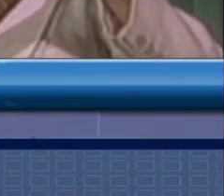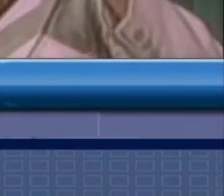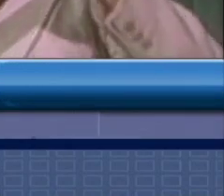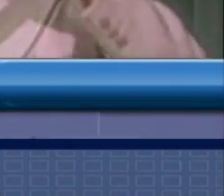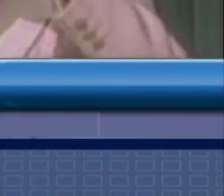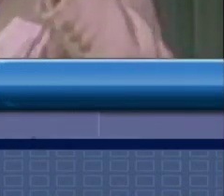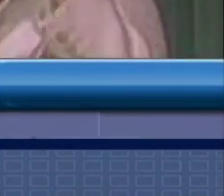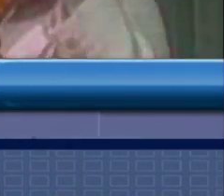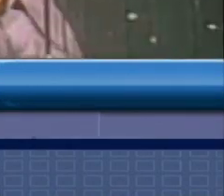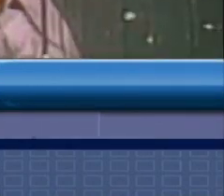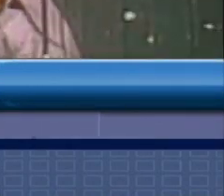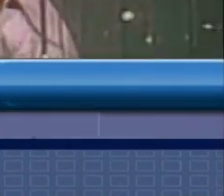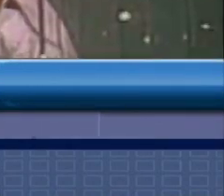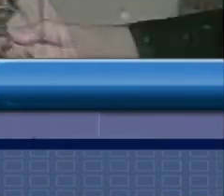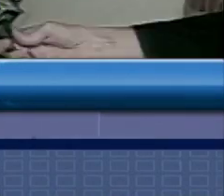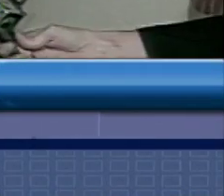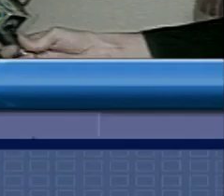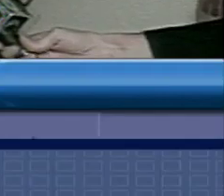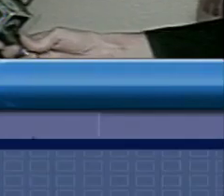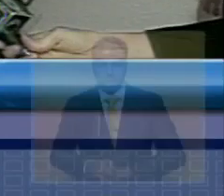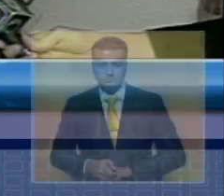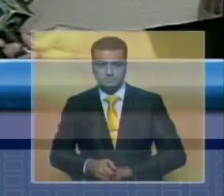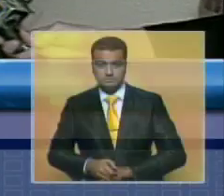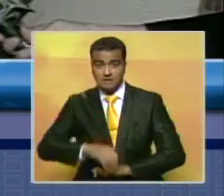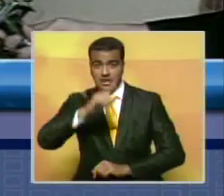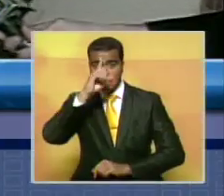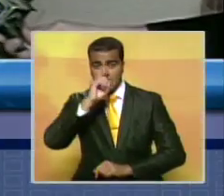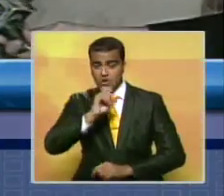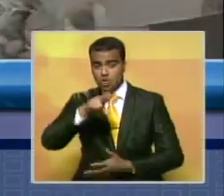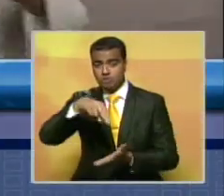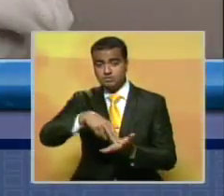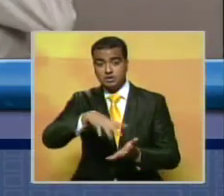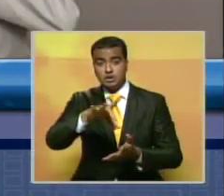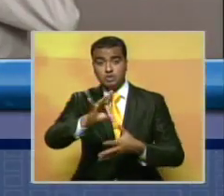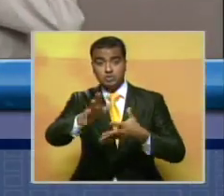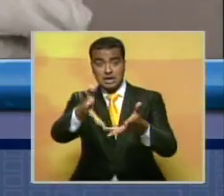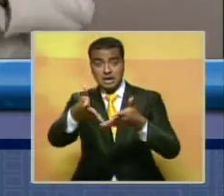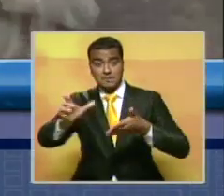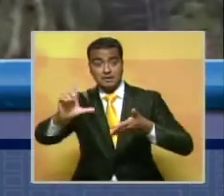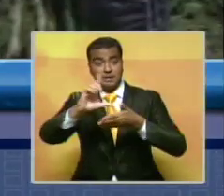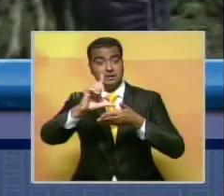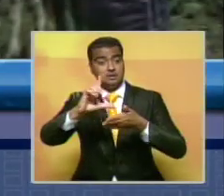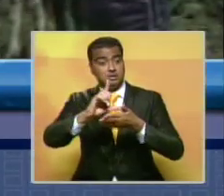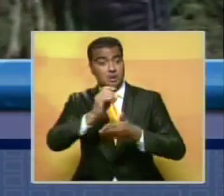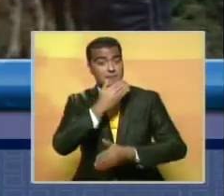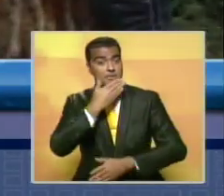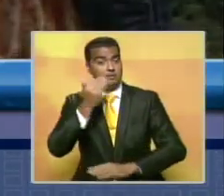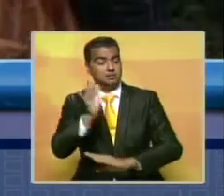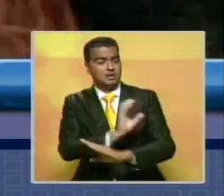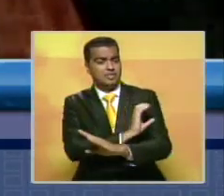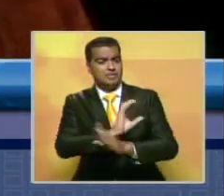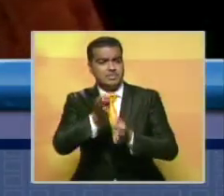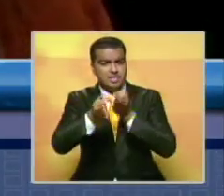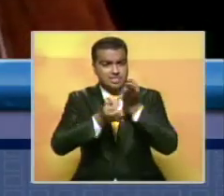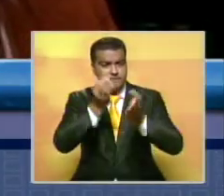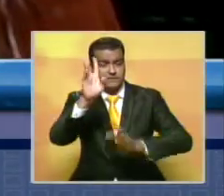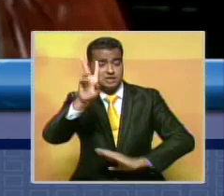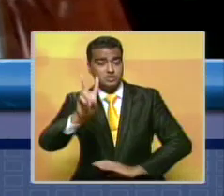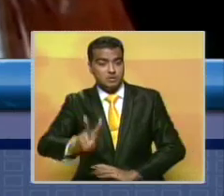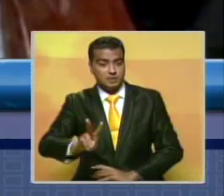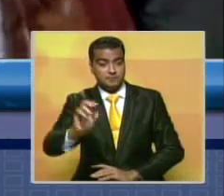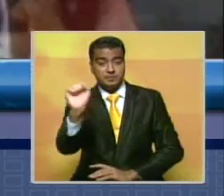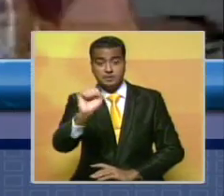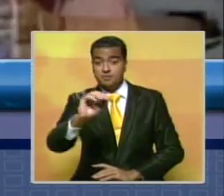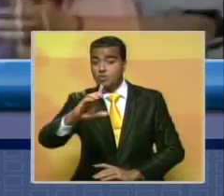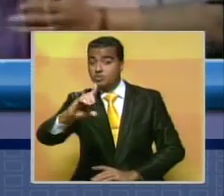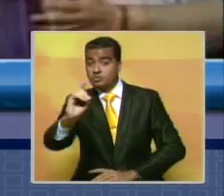un carnet. En el año 2008, el Grammy Latino honor al compositor e intérprete venezolano Simón Díaz